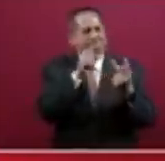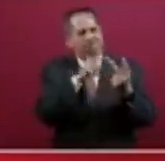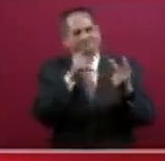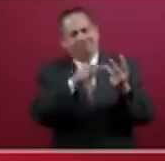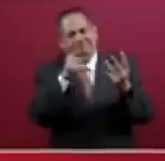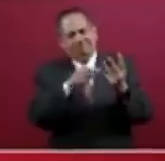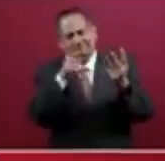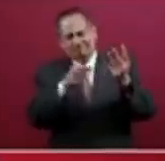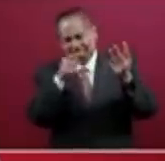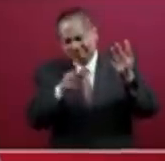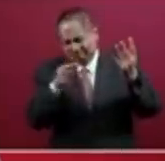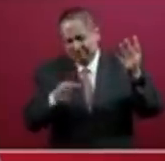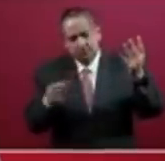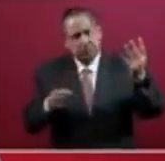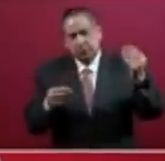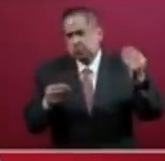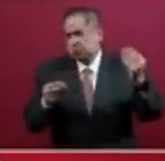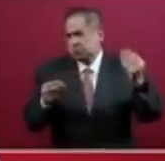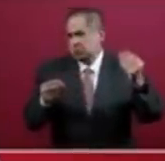de todo tipo.